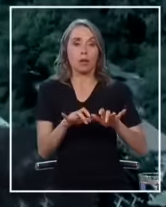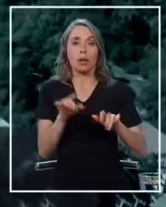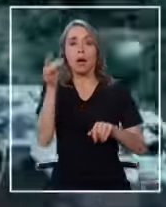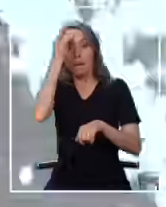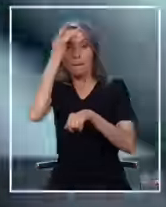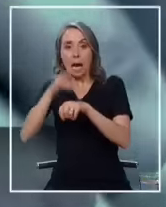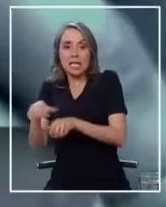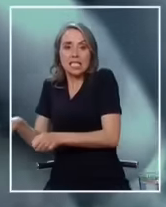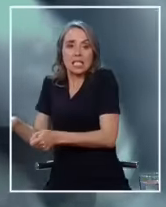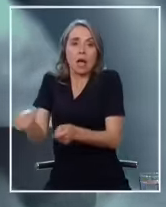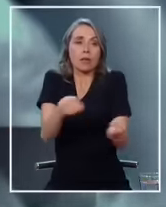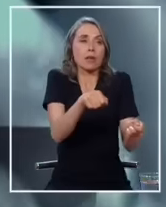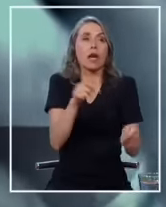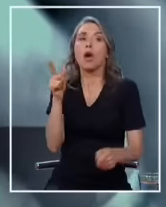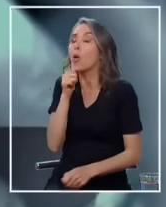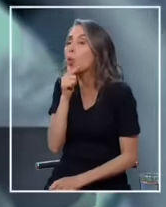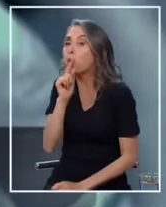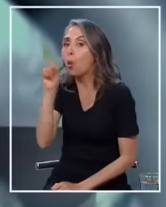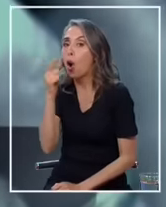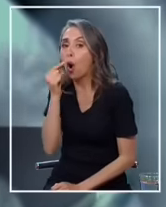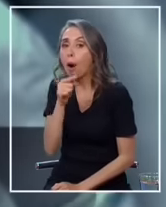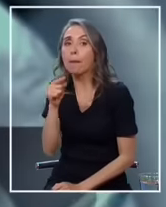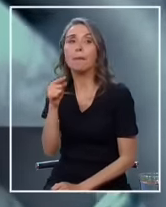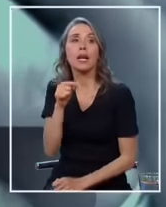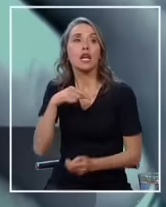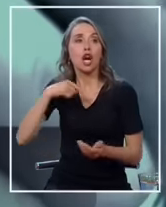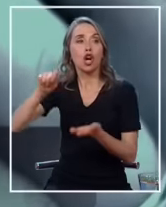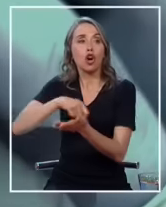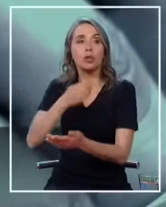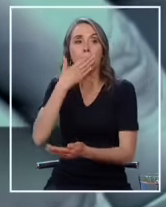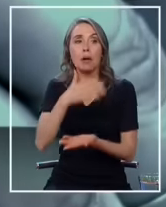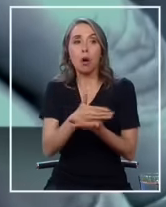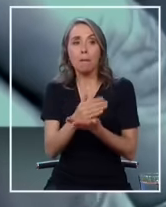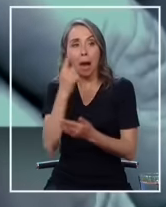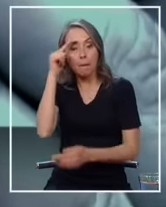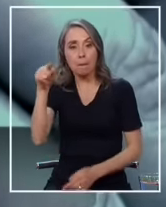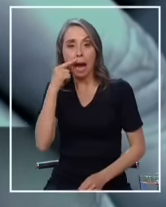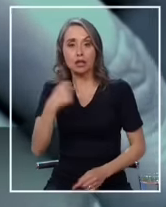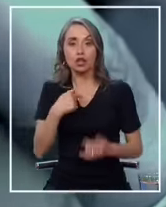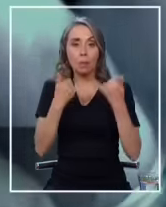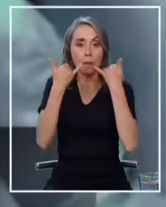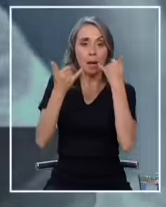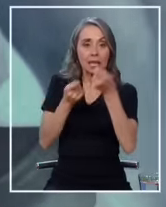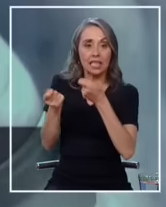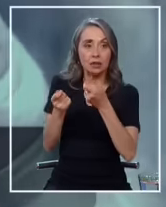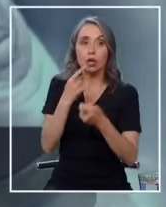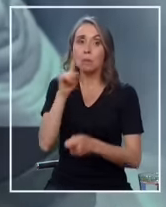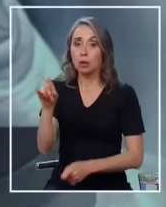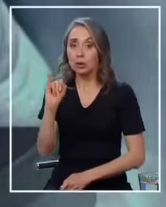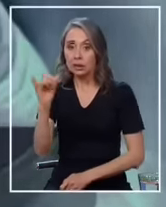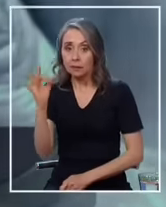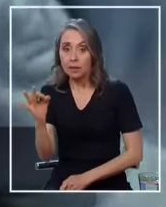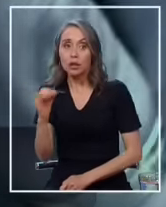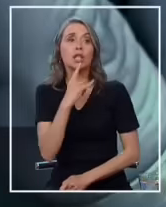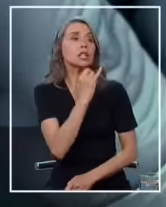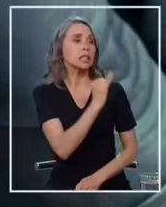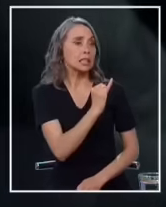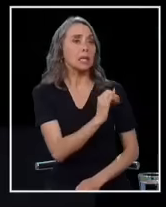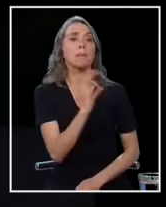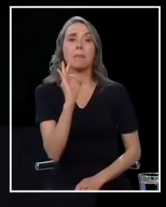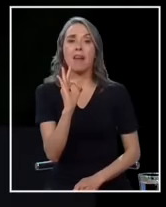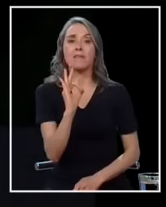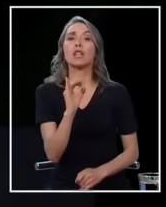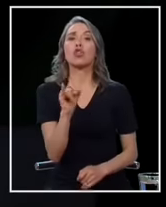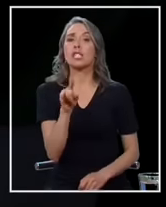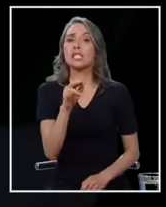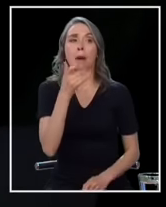paciente ingresa. Sácame de la duda. Yo tengo entendido que yo contraté el mejor plan para él porque yo se lo gestioné. ¿Estoy en lo correcto, sí, no? Ya, perfecto.